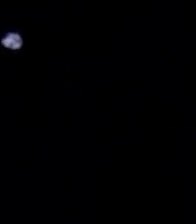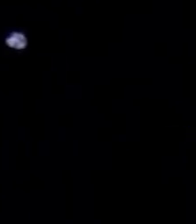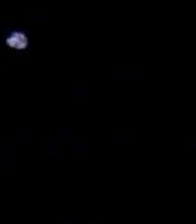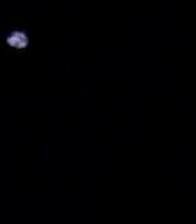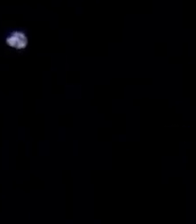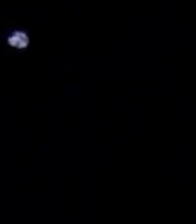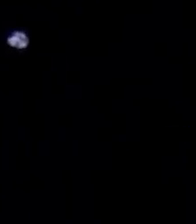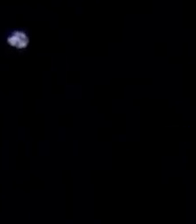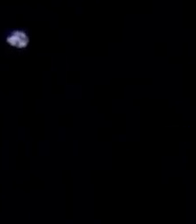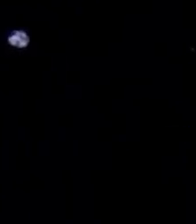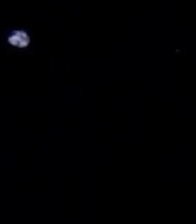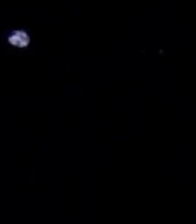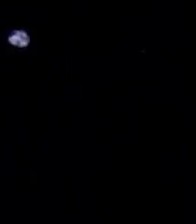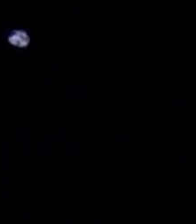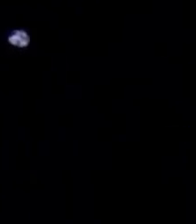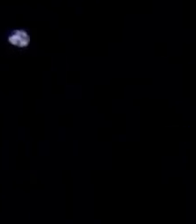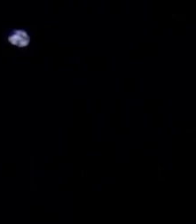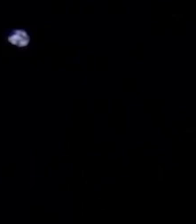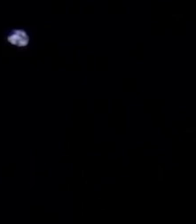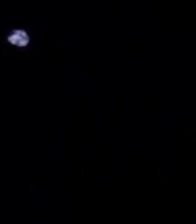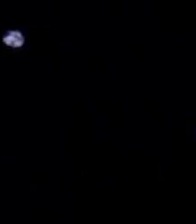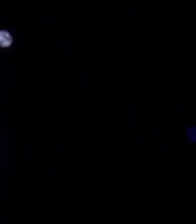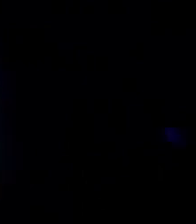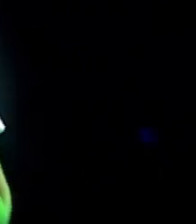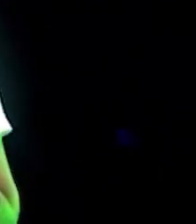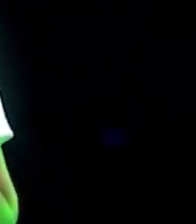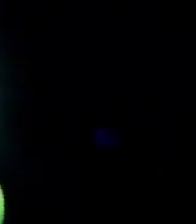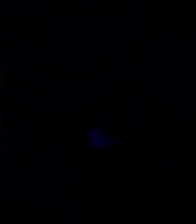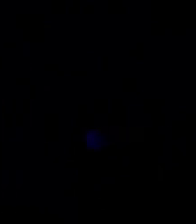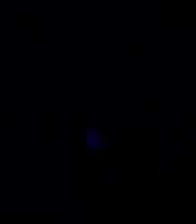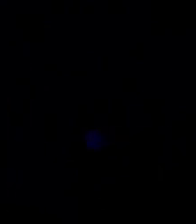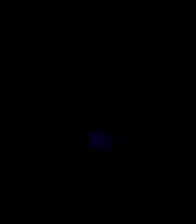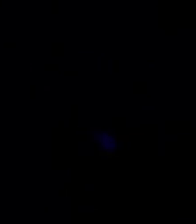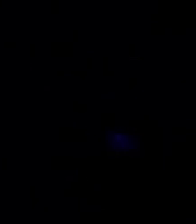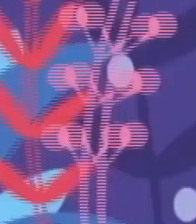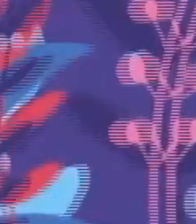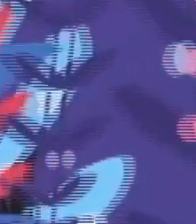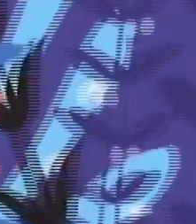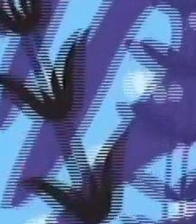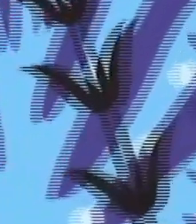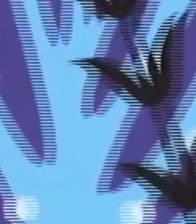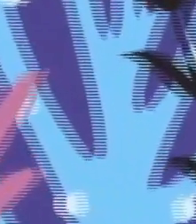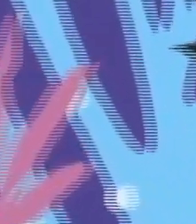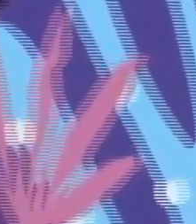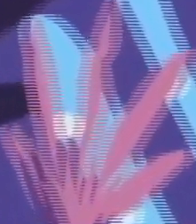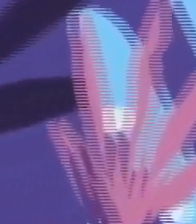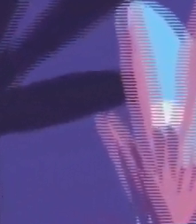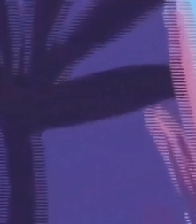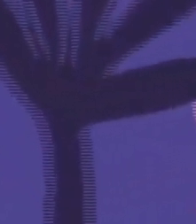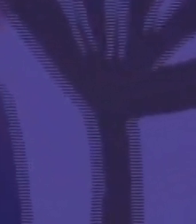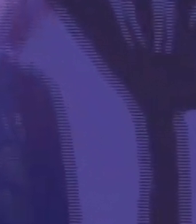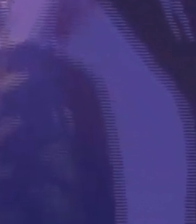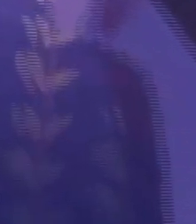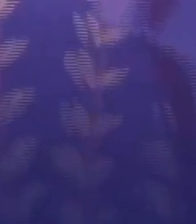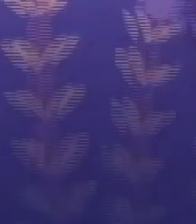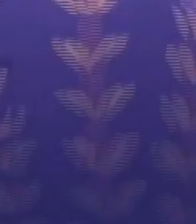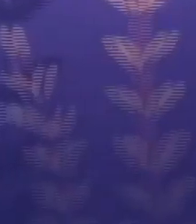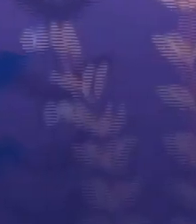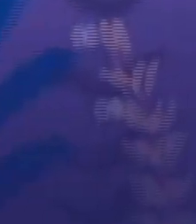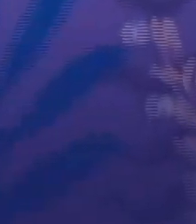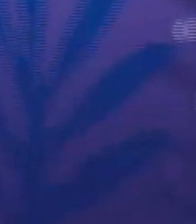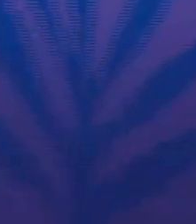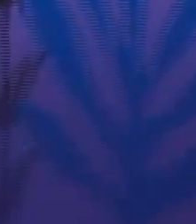interpretar se llama No puedo comprender. Los invito a ver Audiotopía Bicentenario. Audiotopía Bicentenario,